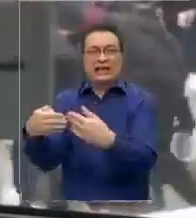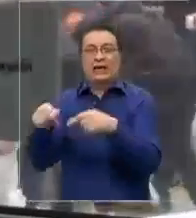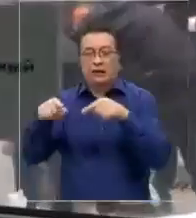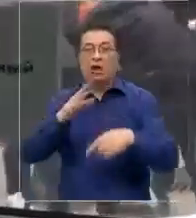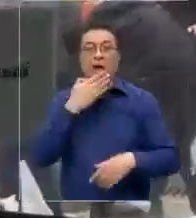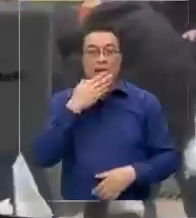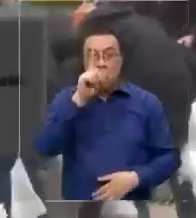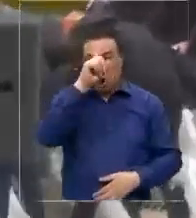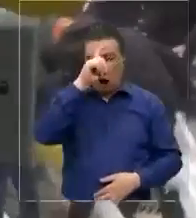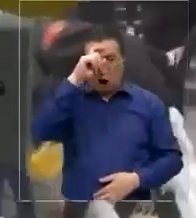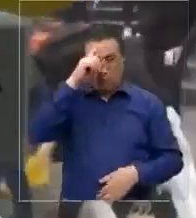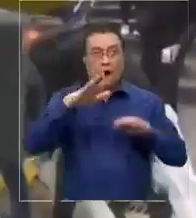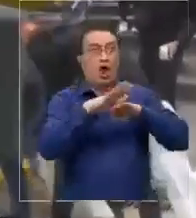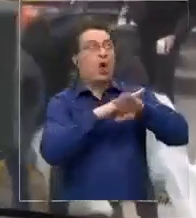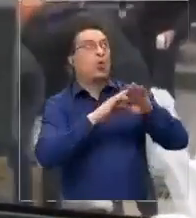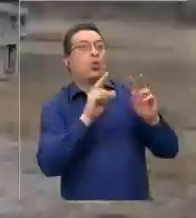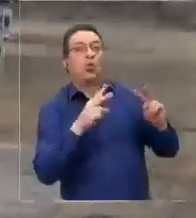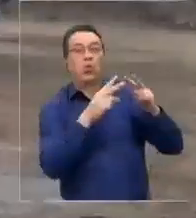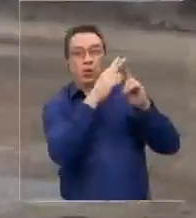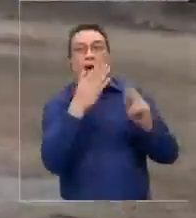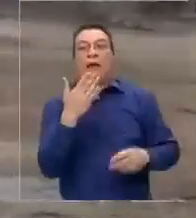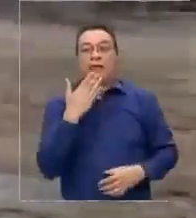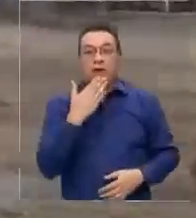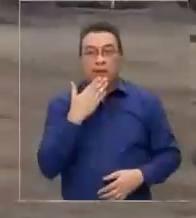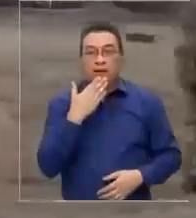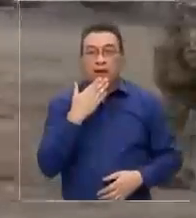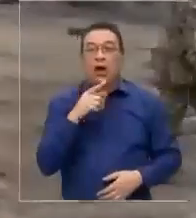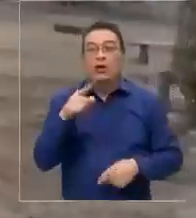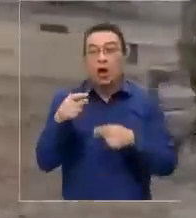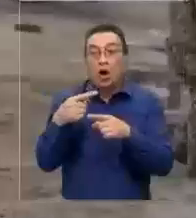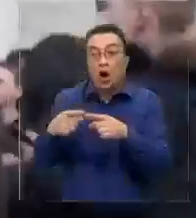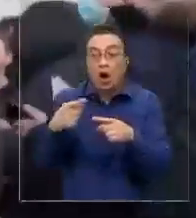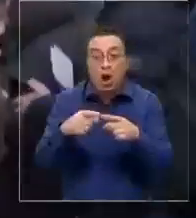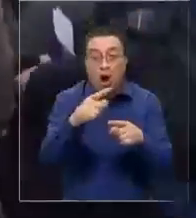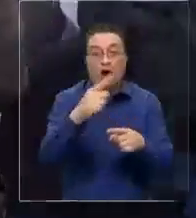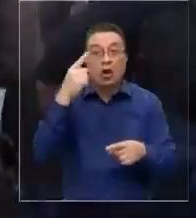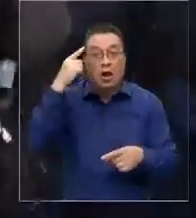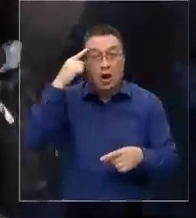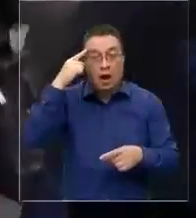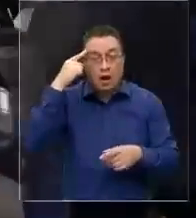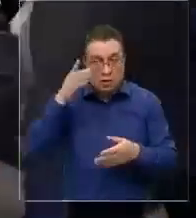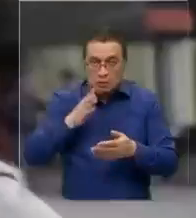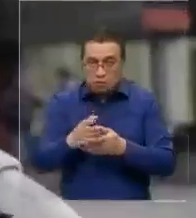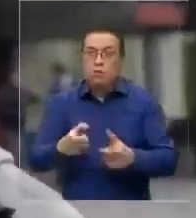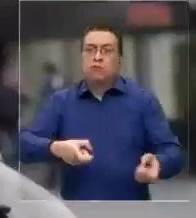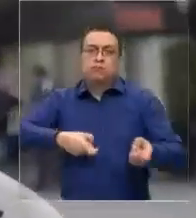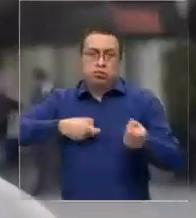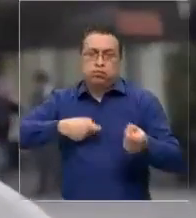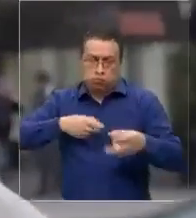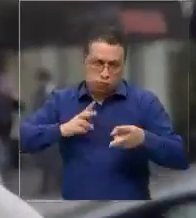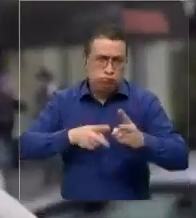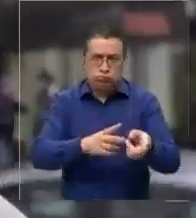en hospitales para cuidar la infraestructura. Esto mientras otros optan por armarse y salir a pelear.